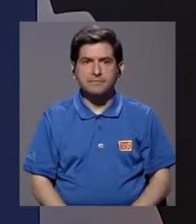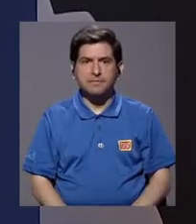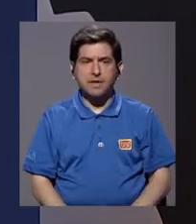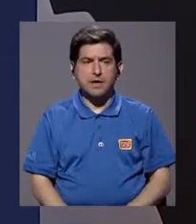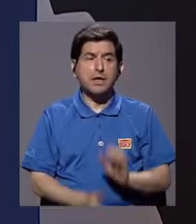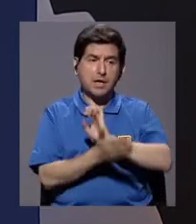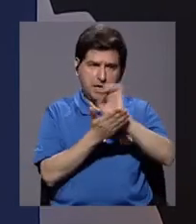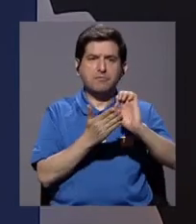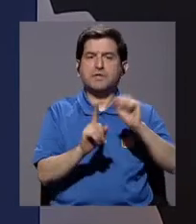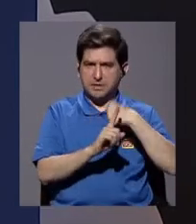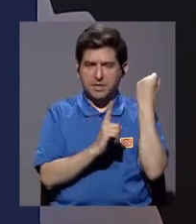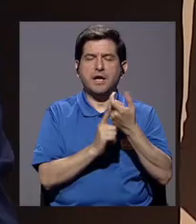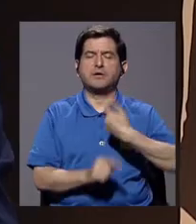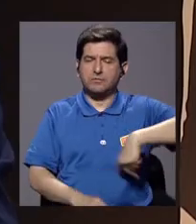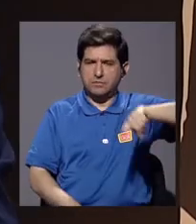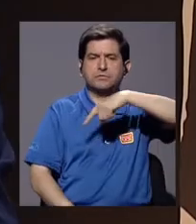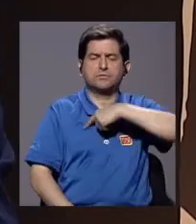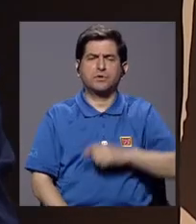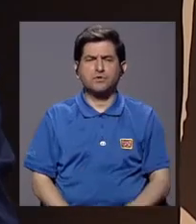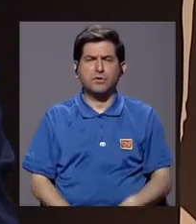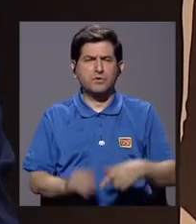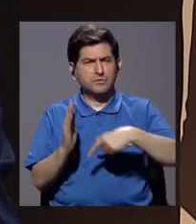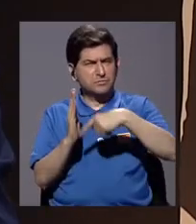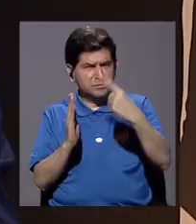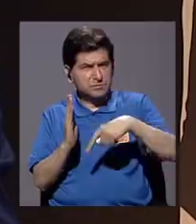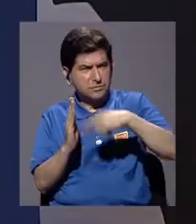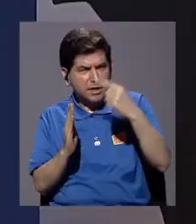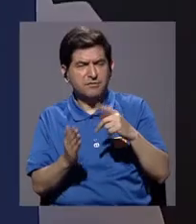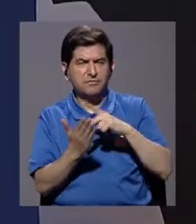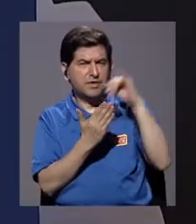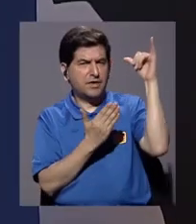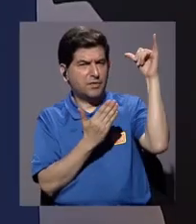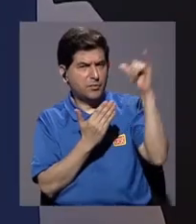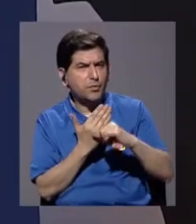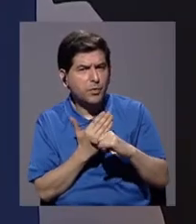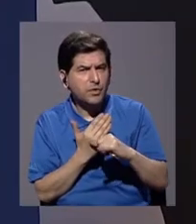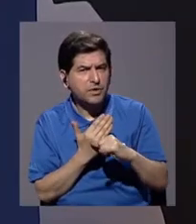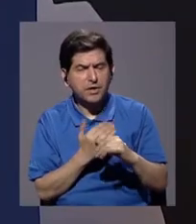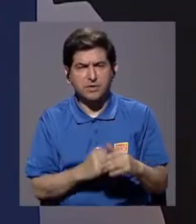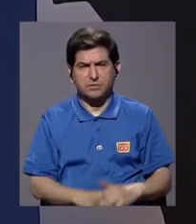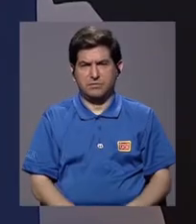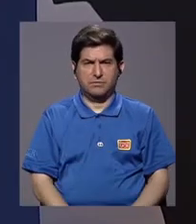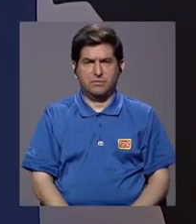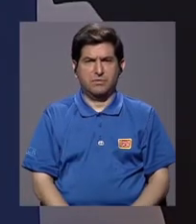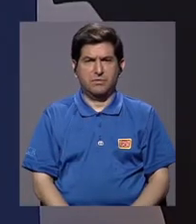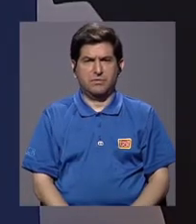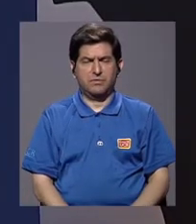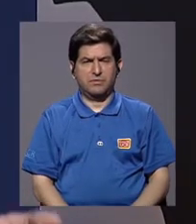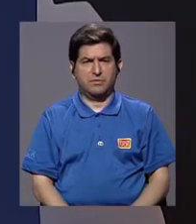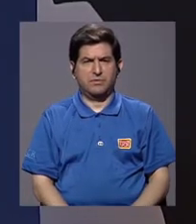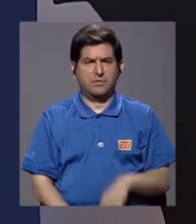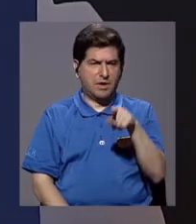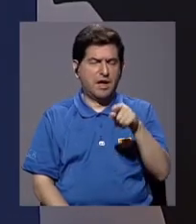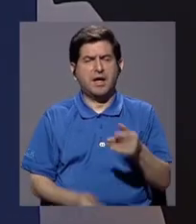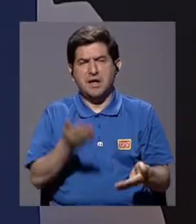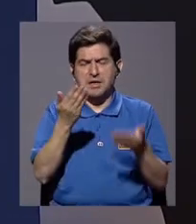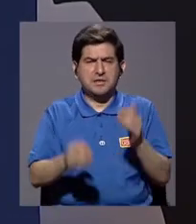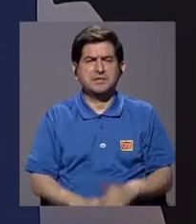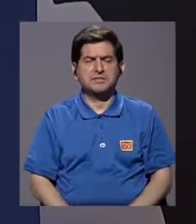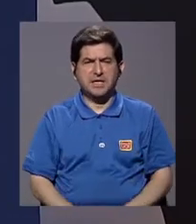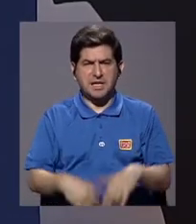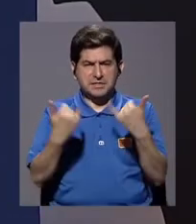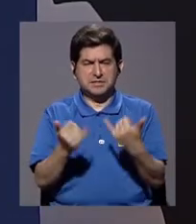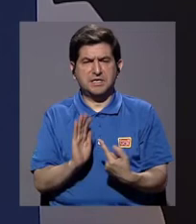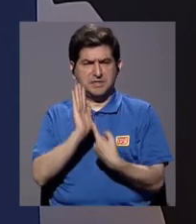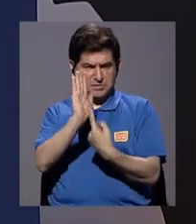hemos logrado evitar esto. Pero se puede calificar que cuando un proyecto se pone adelante